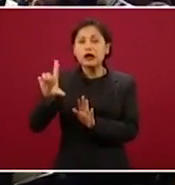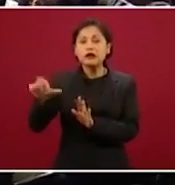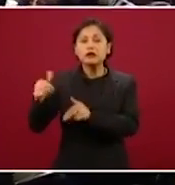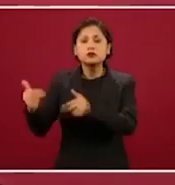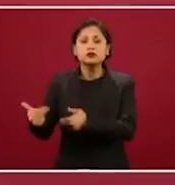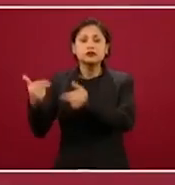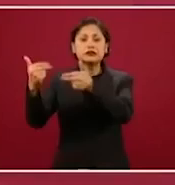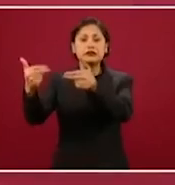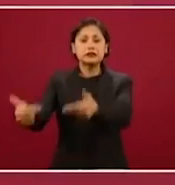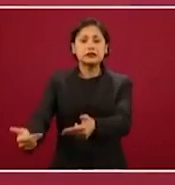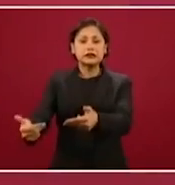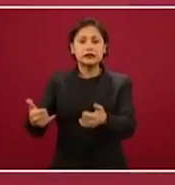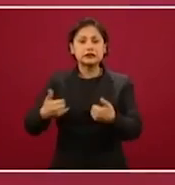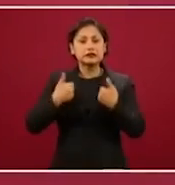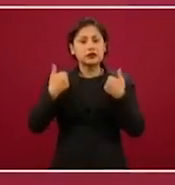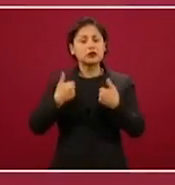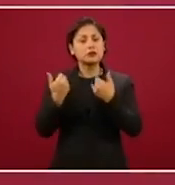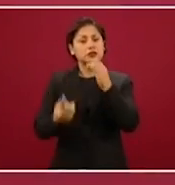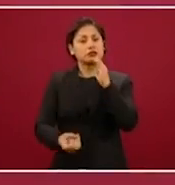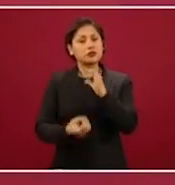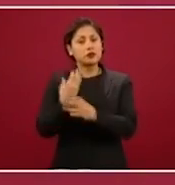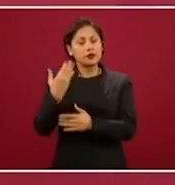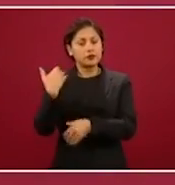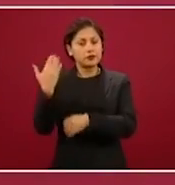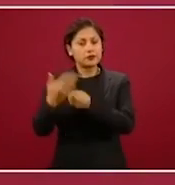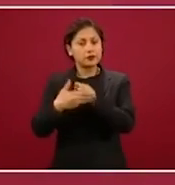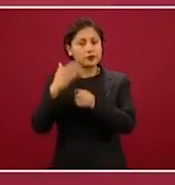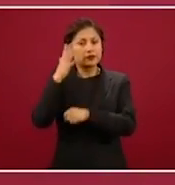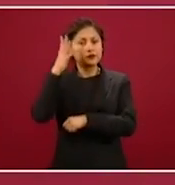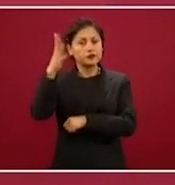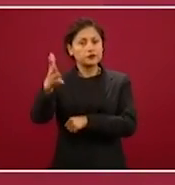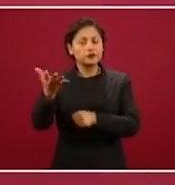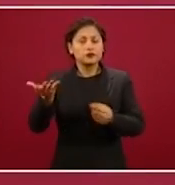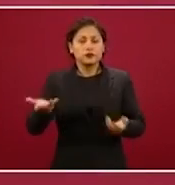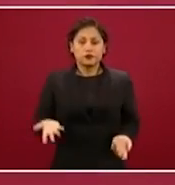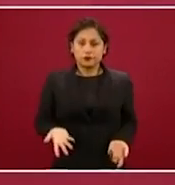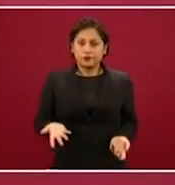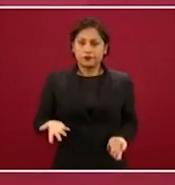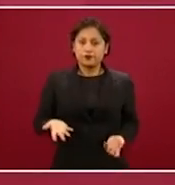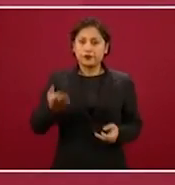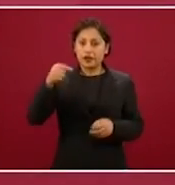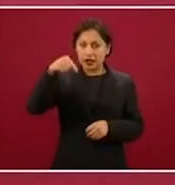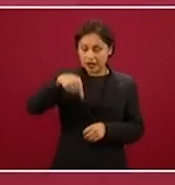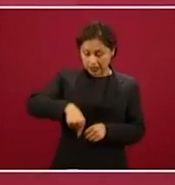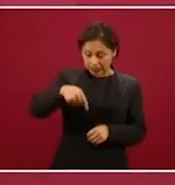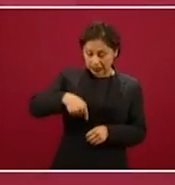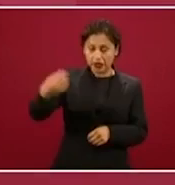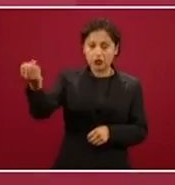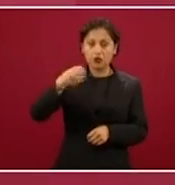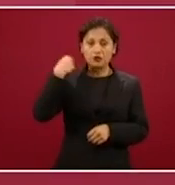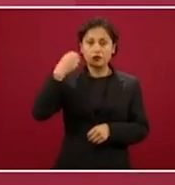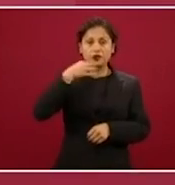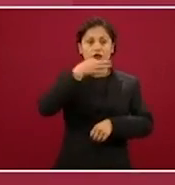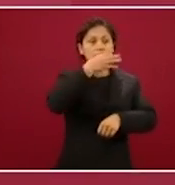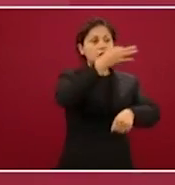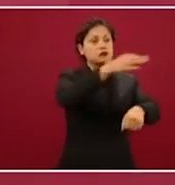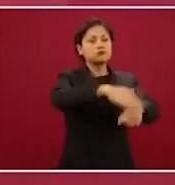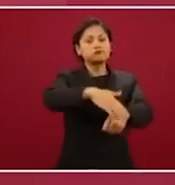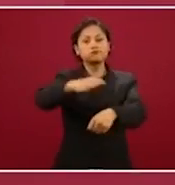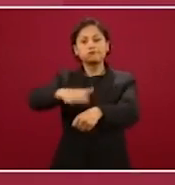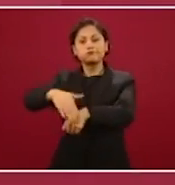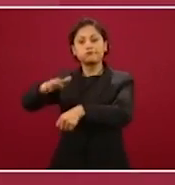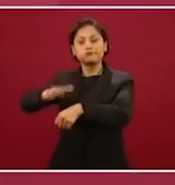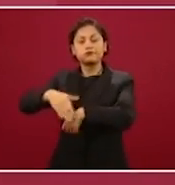aquí tenemos que estar informando. Ya voy a terminar, ¿verdad? Me falta una